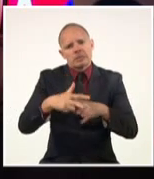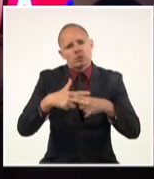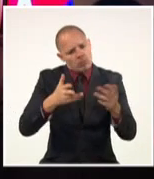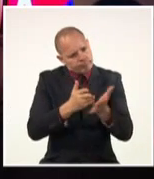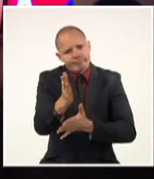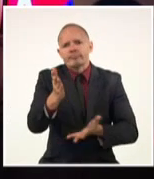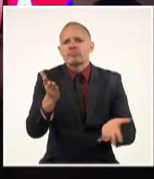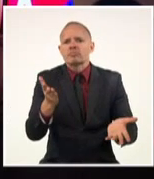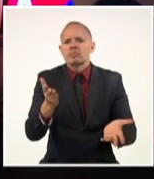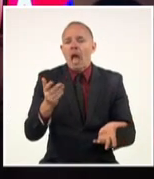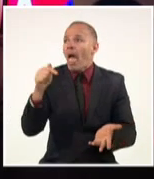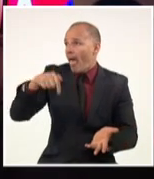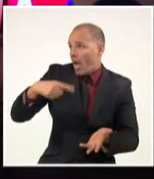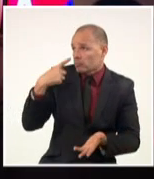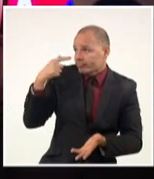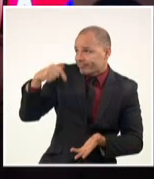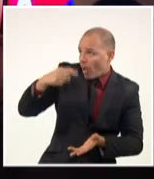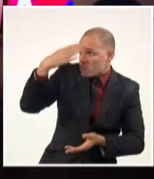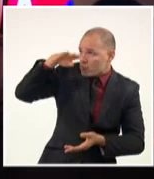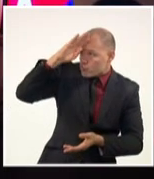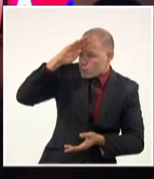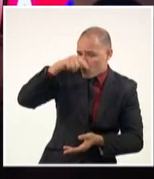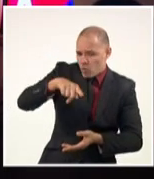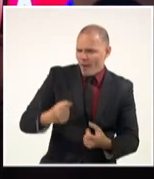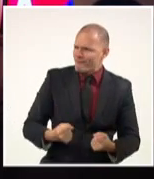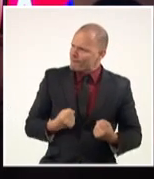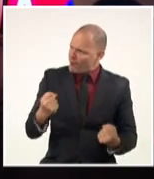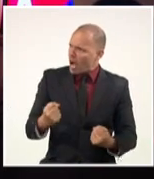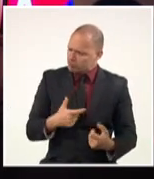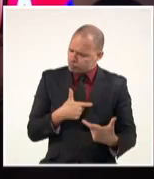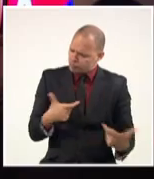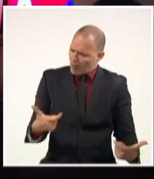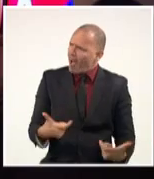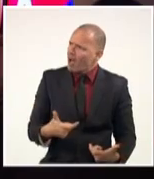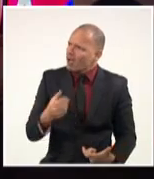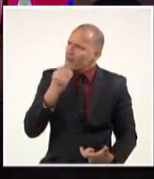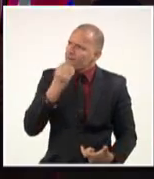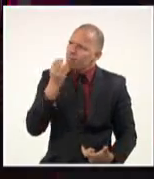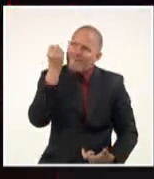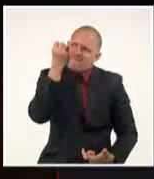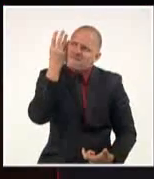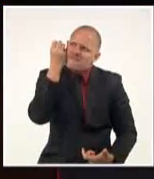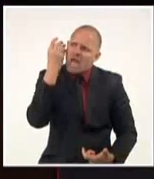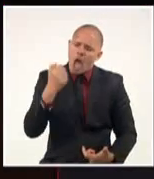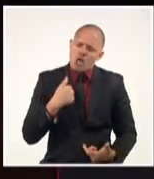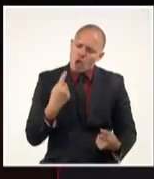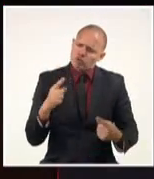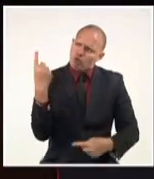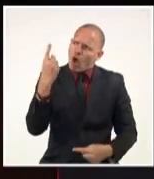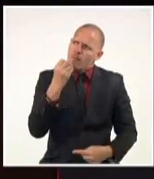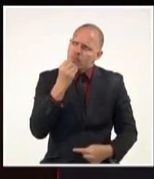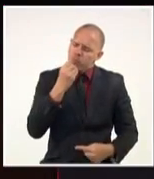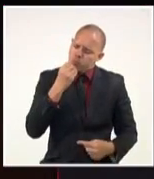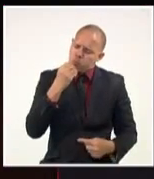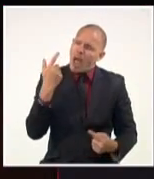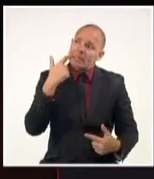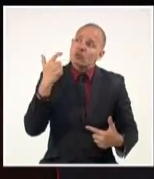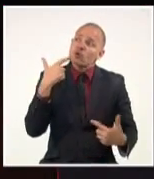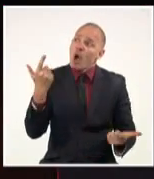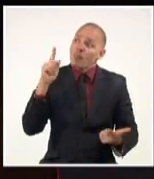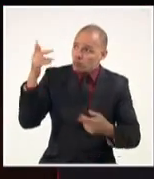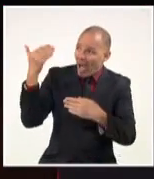dignidad, talento y voluntad suficientes para levantarse con sus propios esfuerzos por encima del cerco